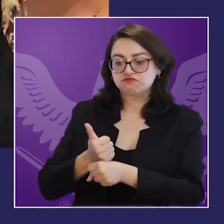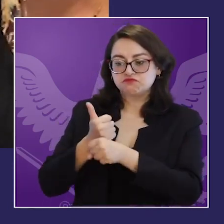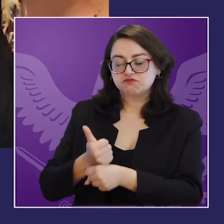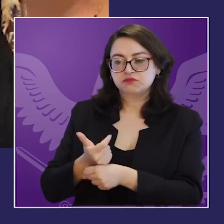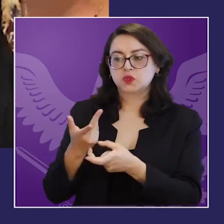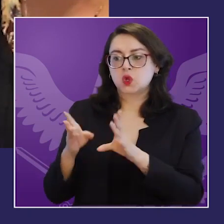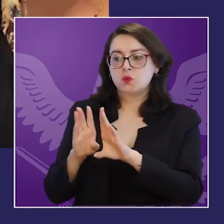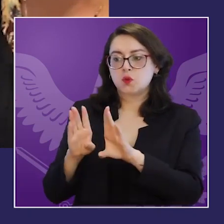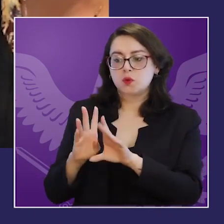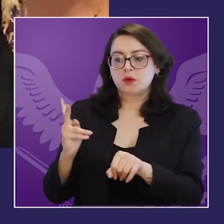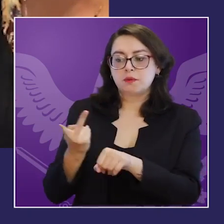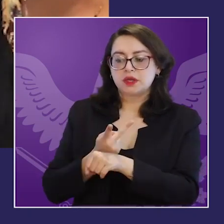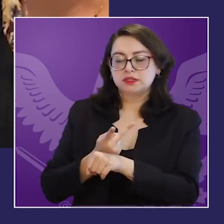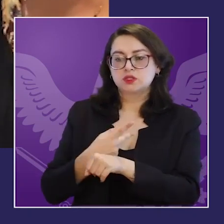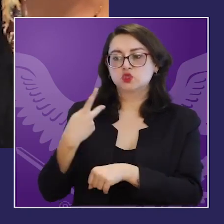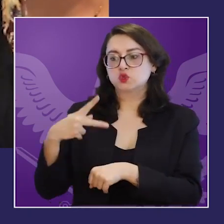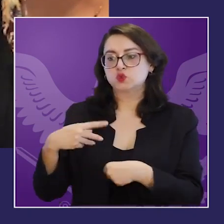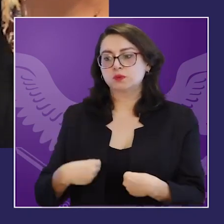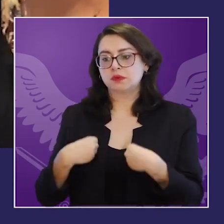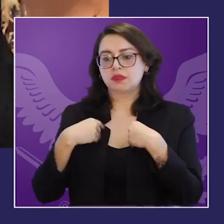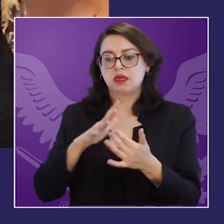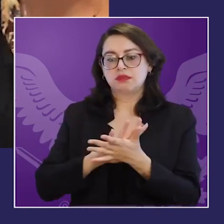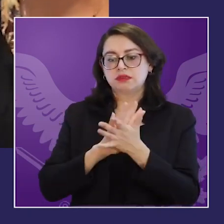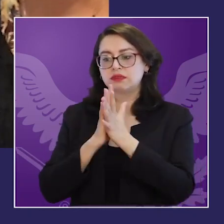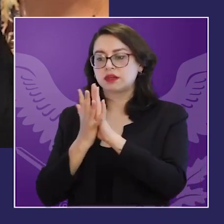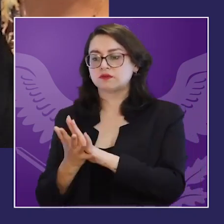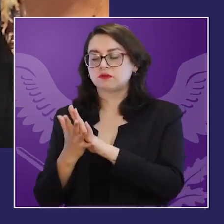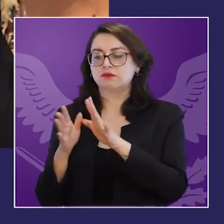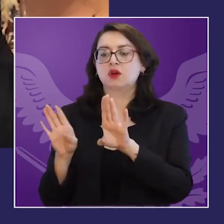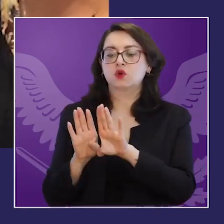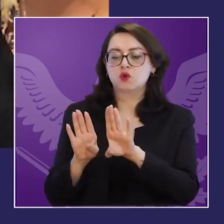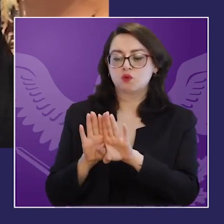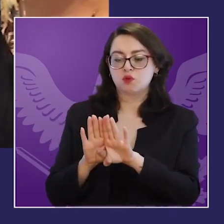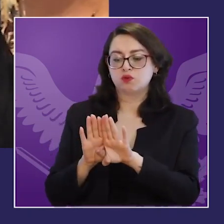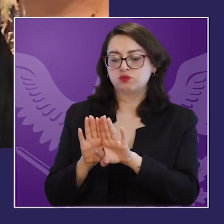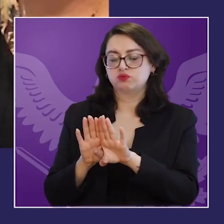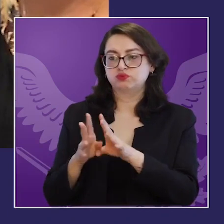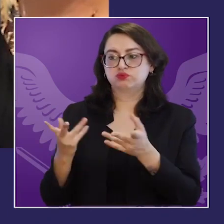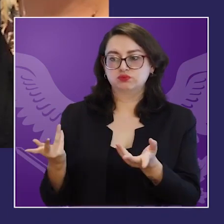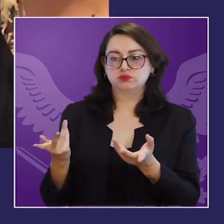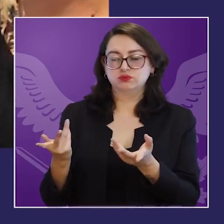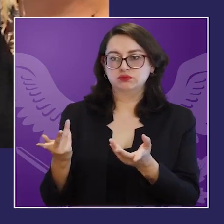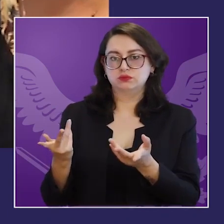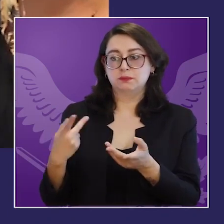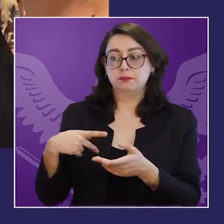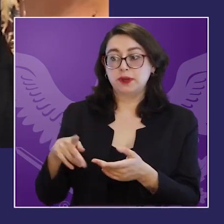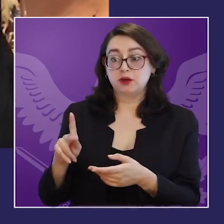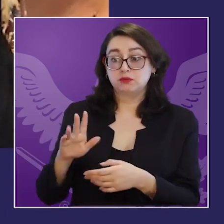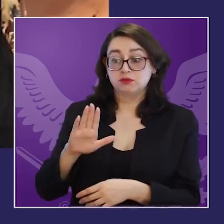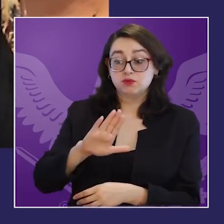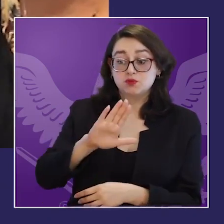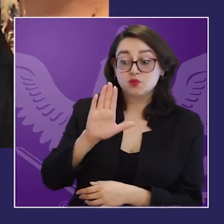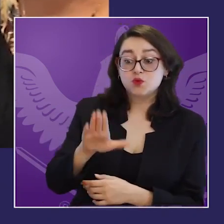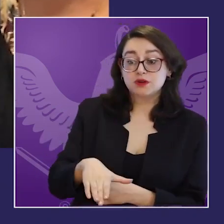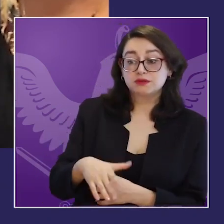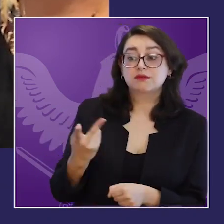nos planteaban, cómo transformar eso, ¿no? Ahora, ¿qué pasa cuando no sobrevivió? ¿Qué pasa con los hijos? ¿Qué pasa con las